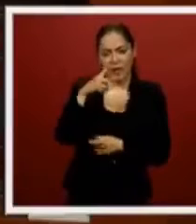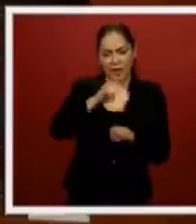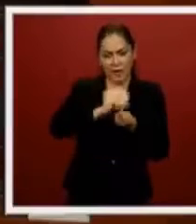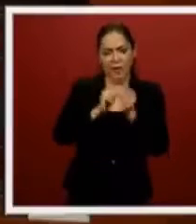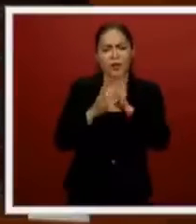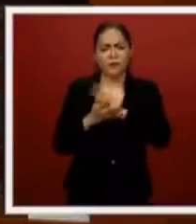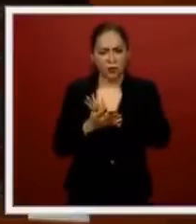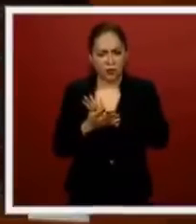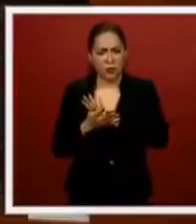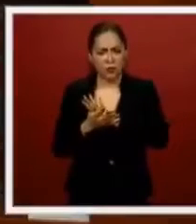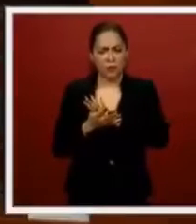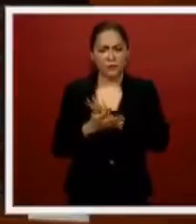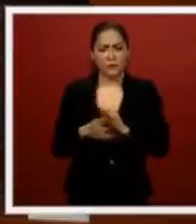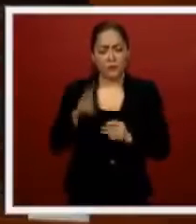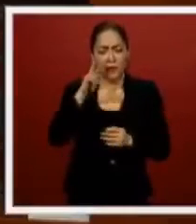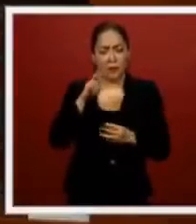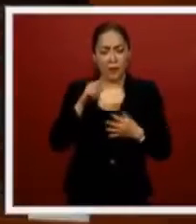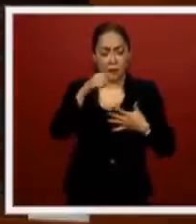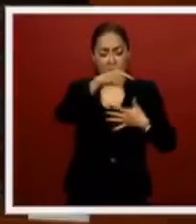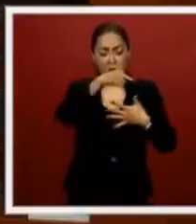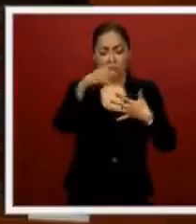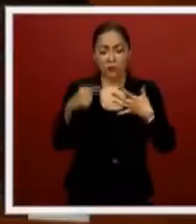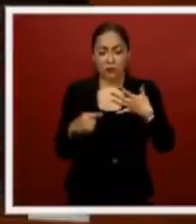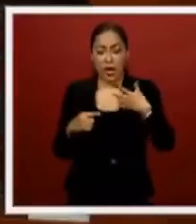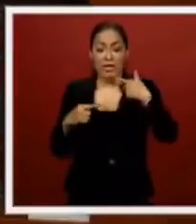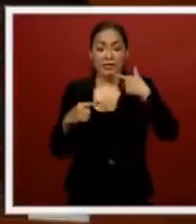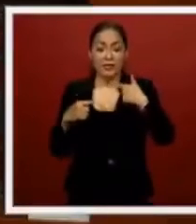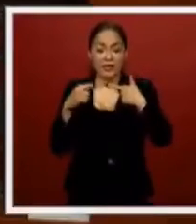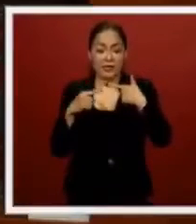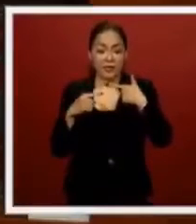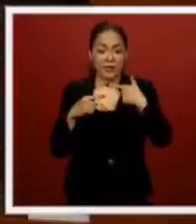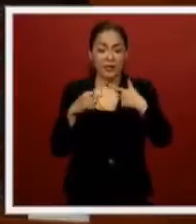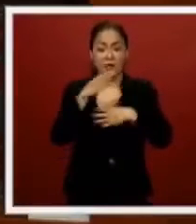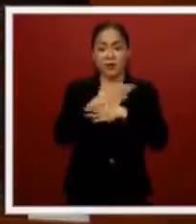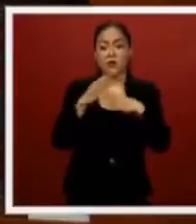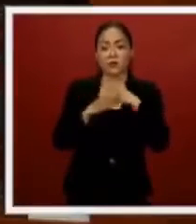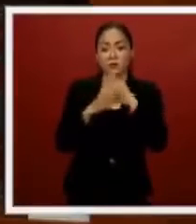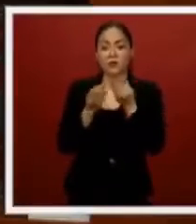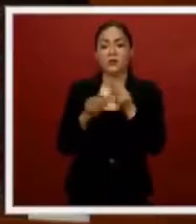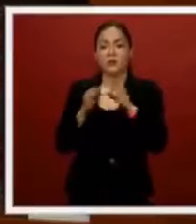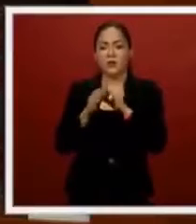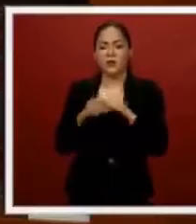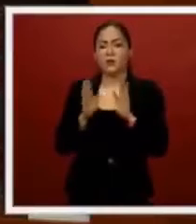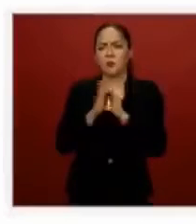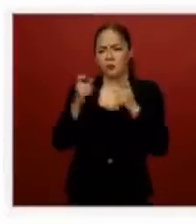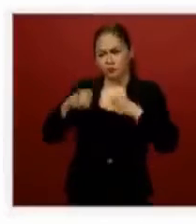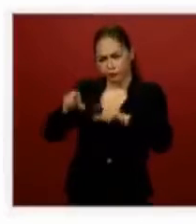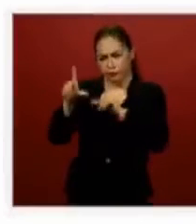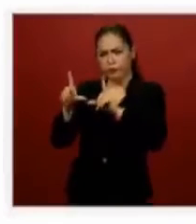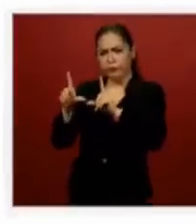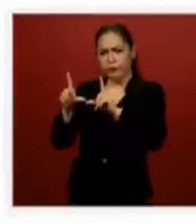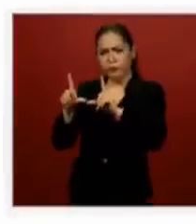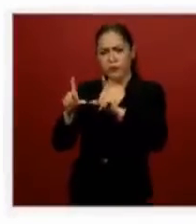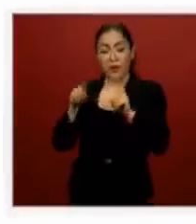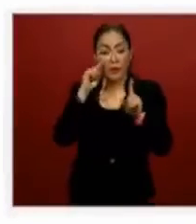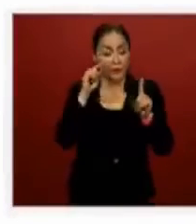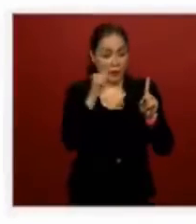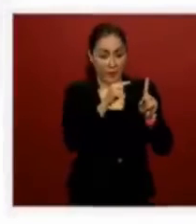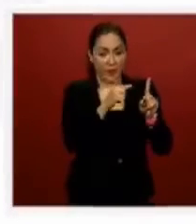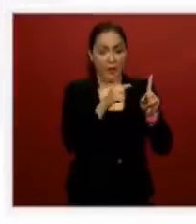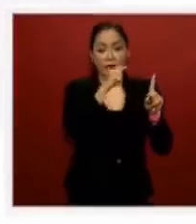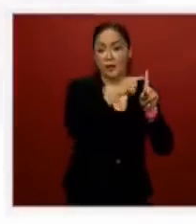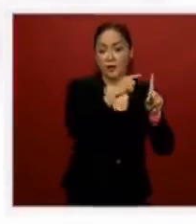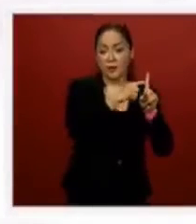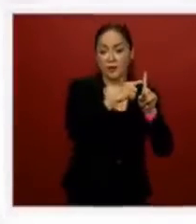educativa nos señala 7 dimensiones que están ahí en una diapositiva. La primera dimensión, como ya lo he